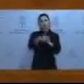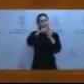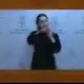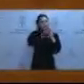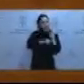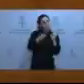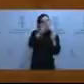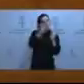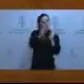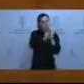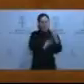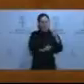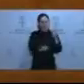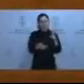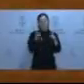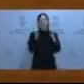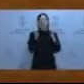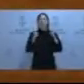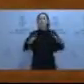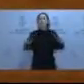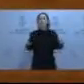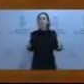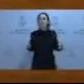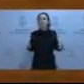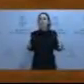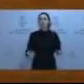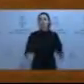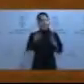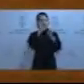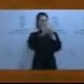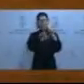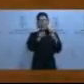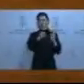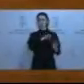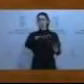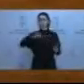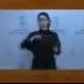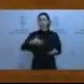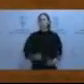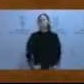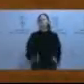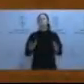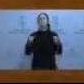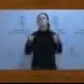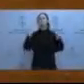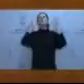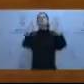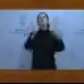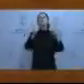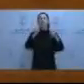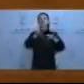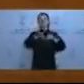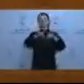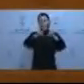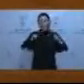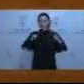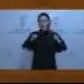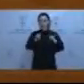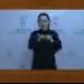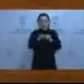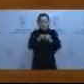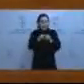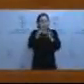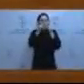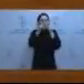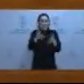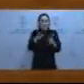Fíjense, tenemos nuestro Estatuto de Autonomía, que establece como competencia exclusiva del Principado la asistencia y